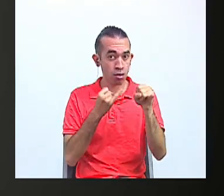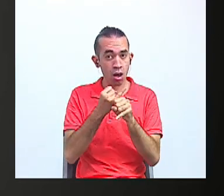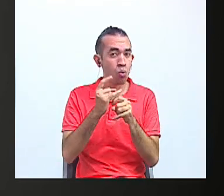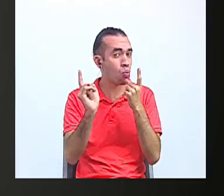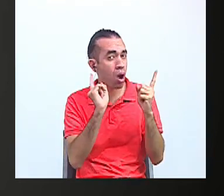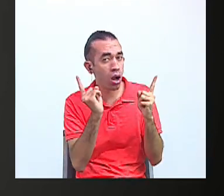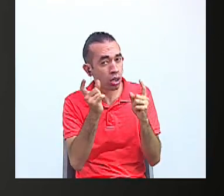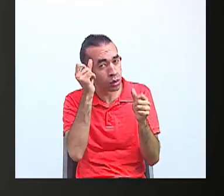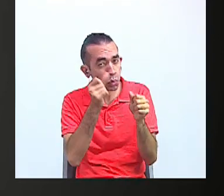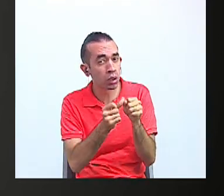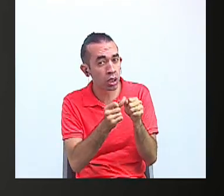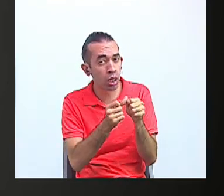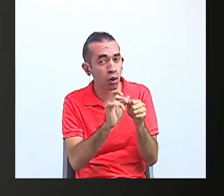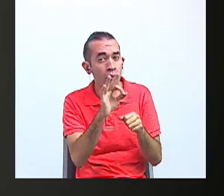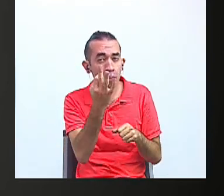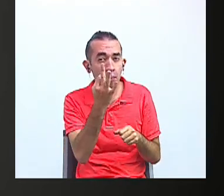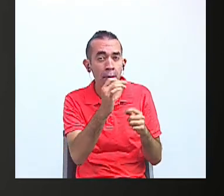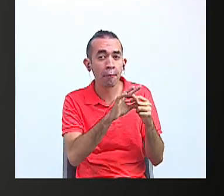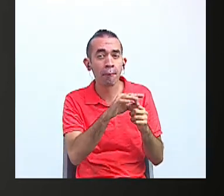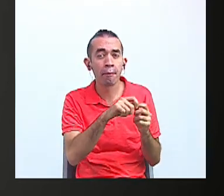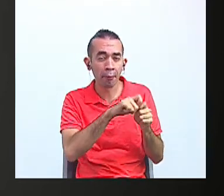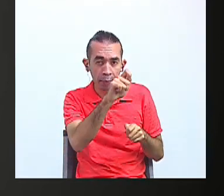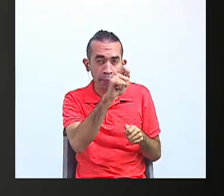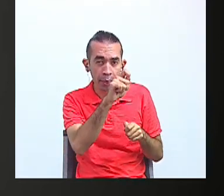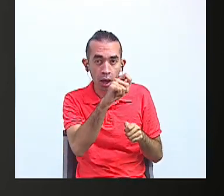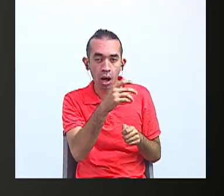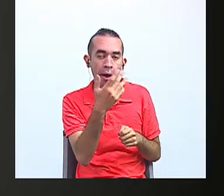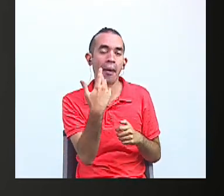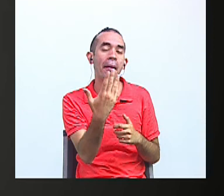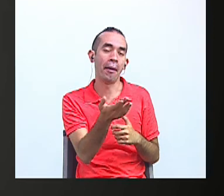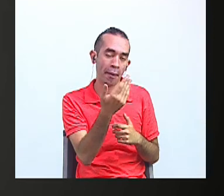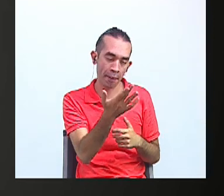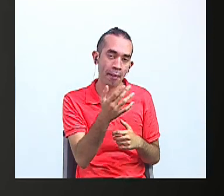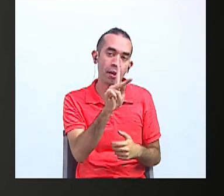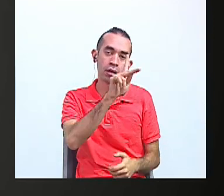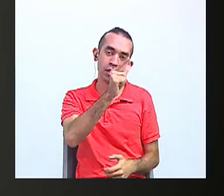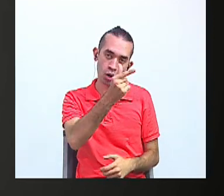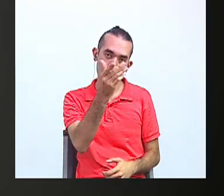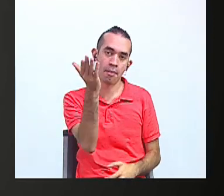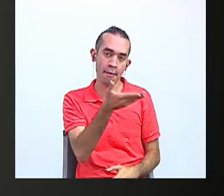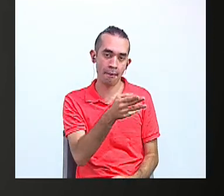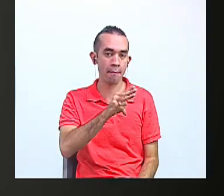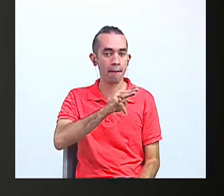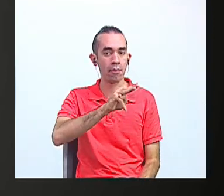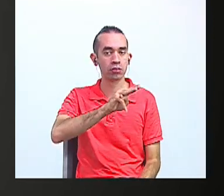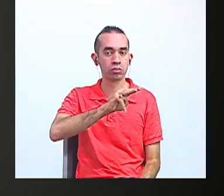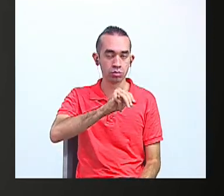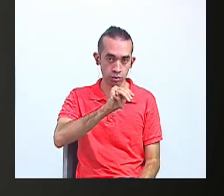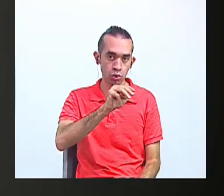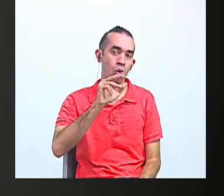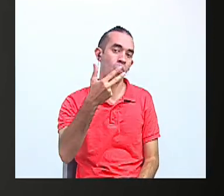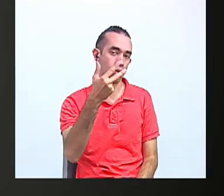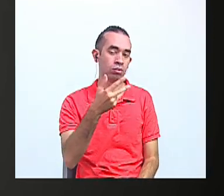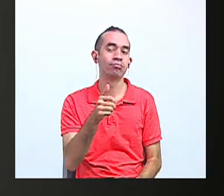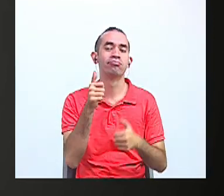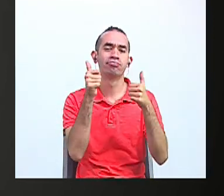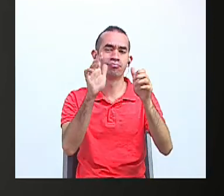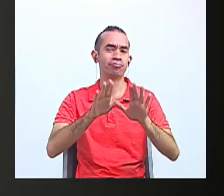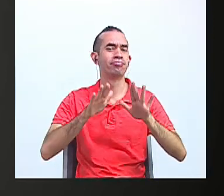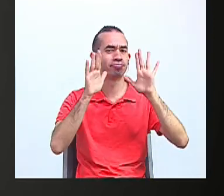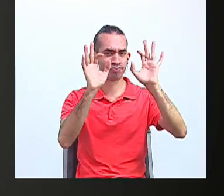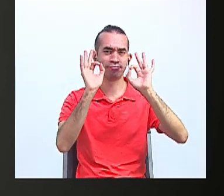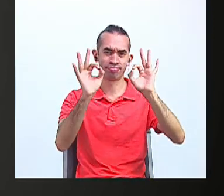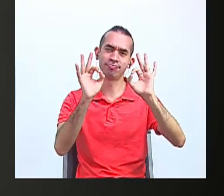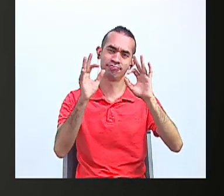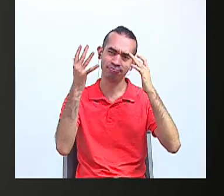era? ¿La recuerdan? Claro, muy bien, kilogramo por metro cúbico. Excelente, lo estamos